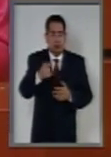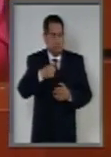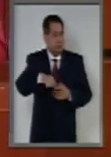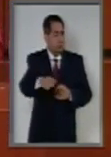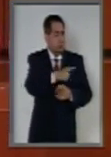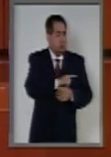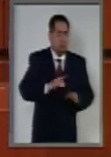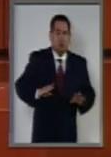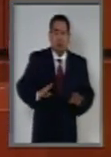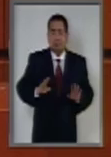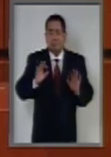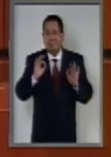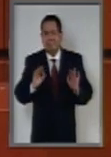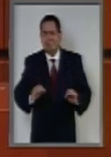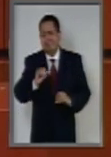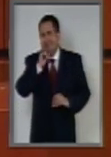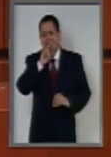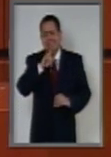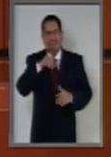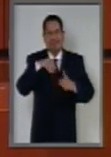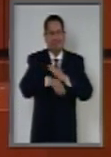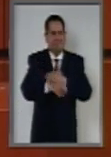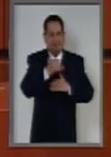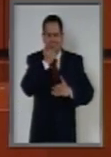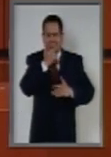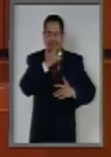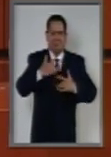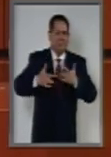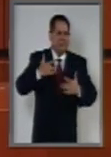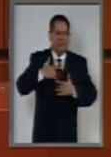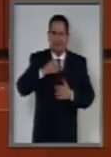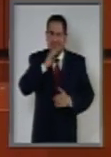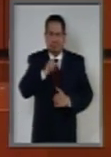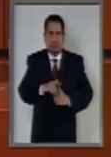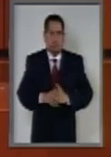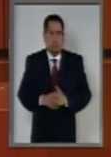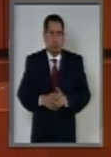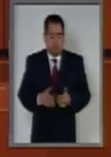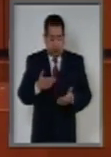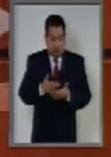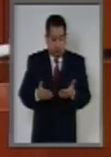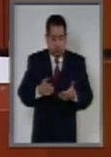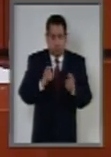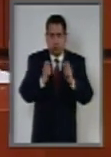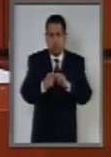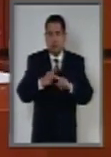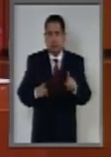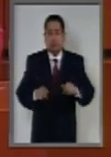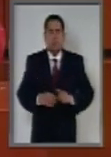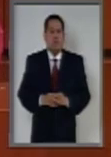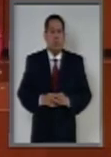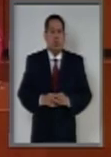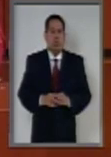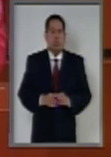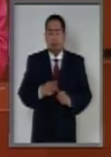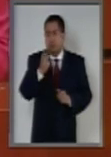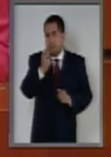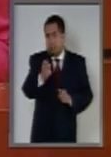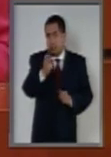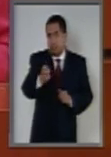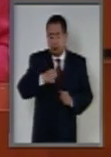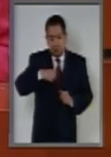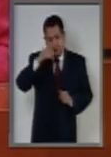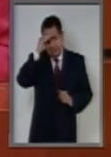bienestar de la población, sin duda alguna. Hoy la hay. De allí